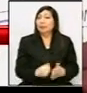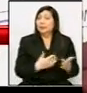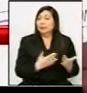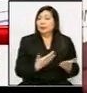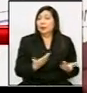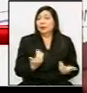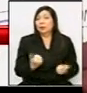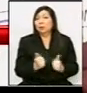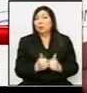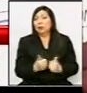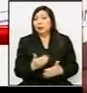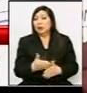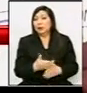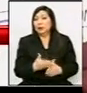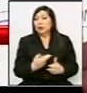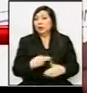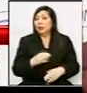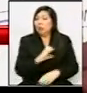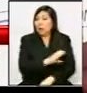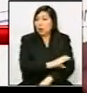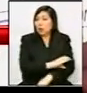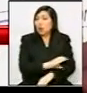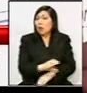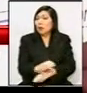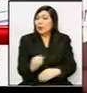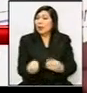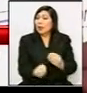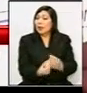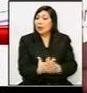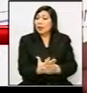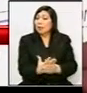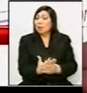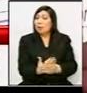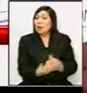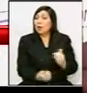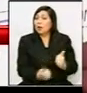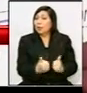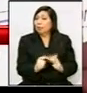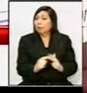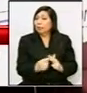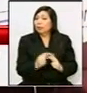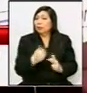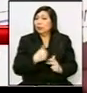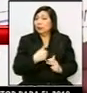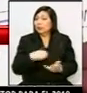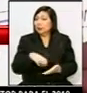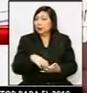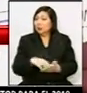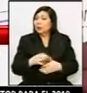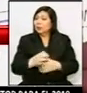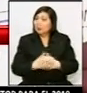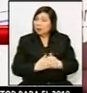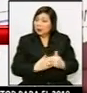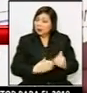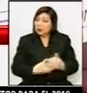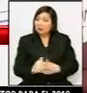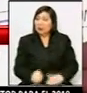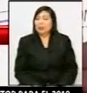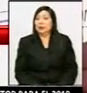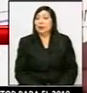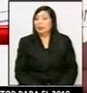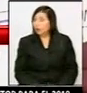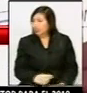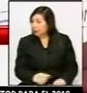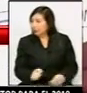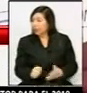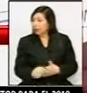para buena parte de la región costera de Arequipa, en el cual empezaron los propios pobladores a construir